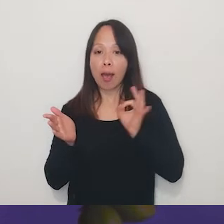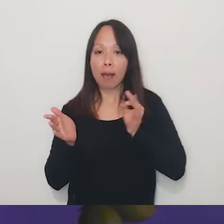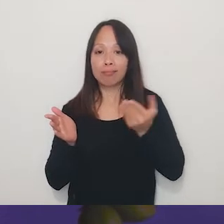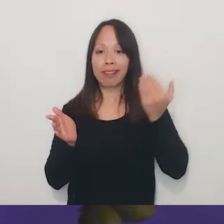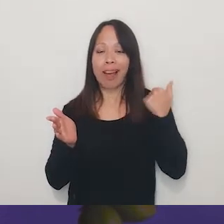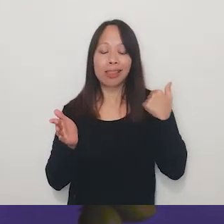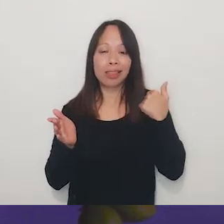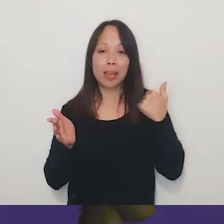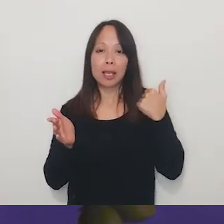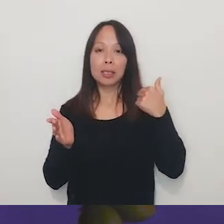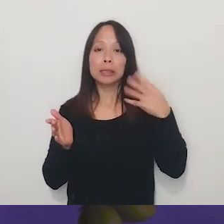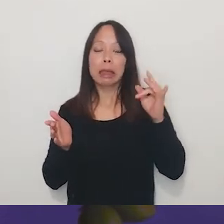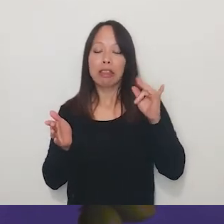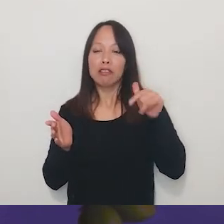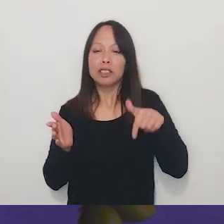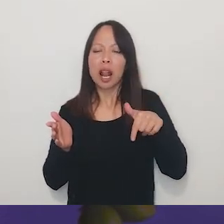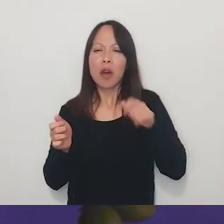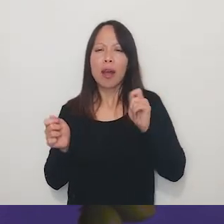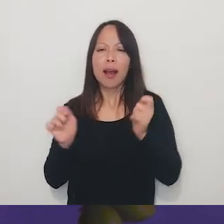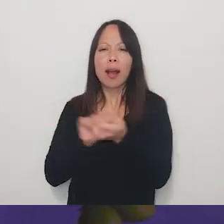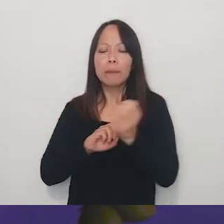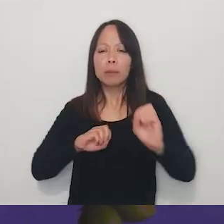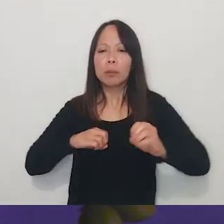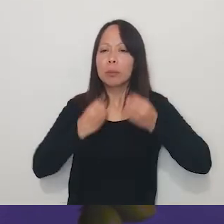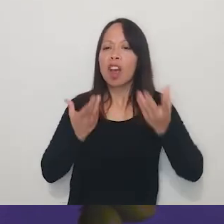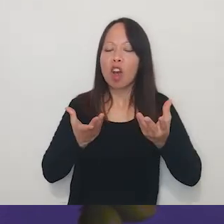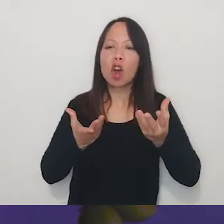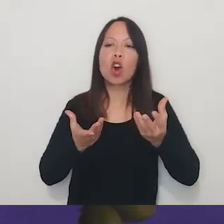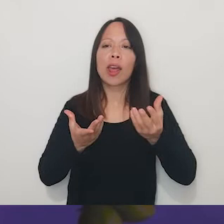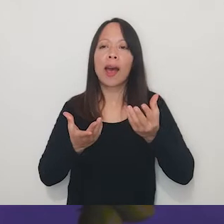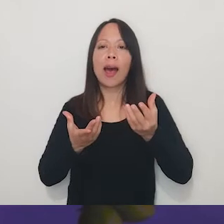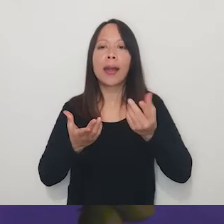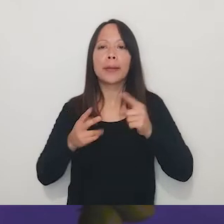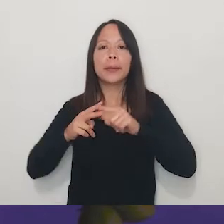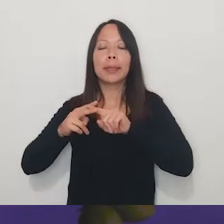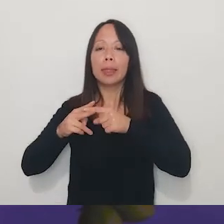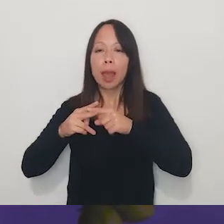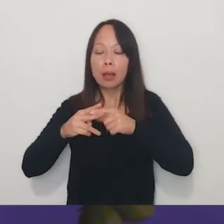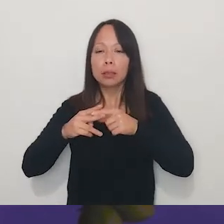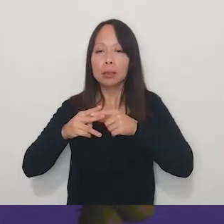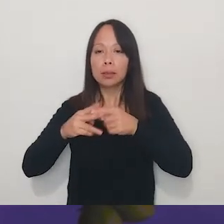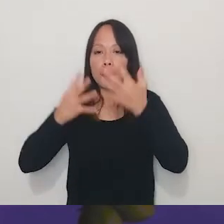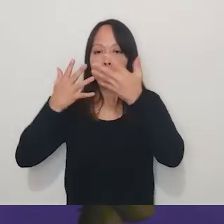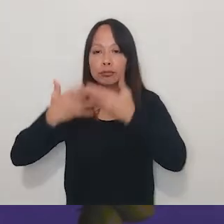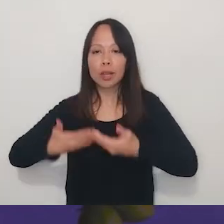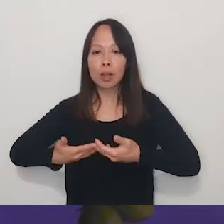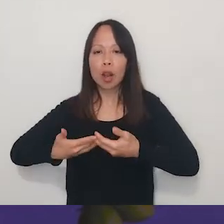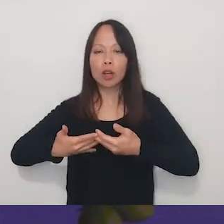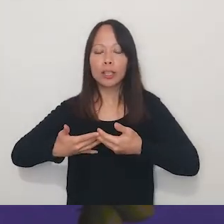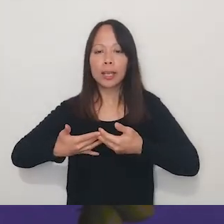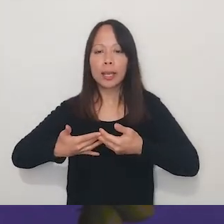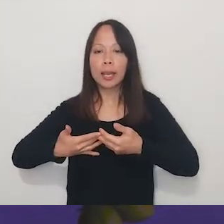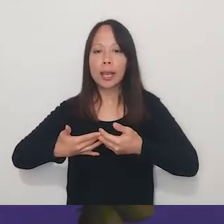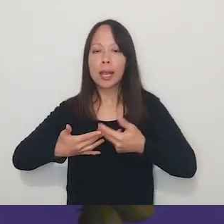bueno, con el tema de mejorar la parte técnica y